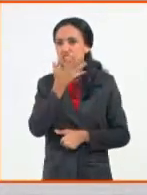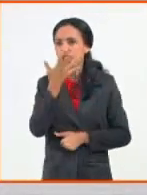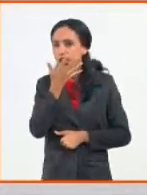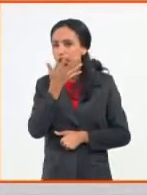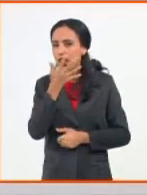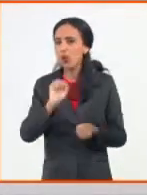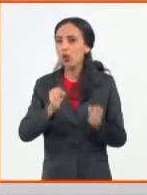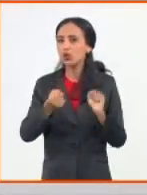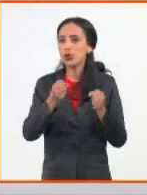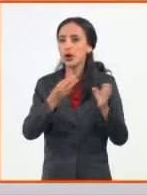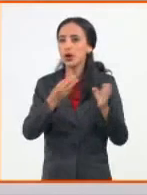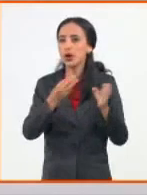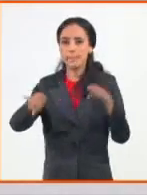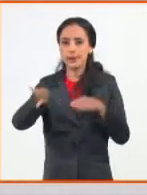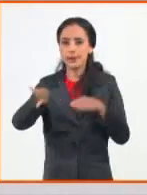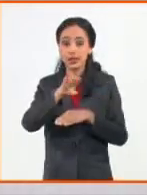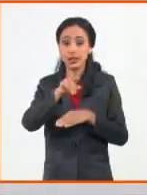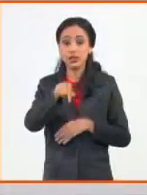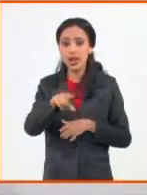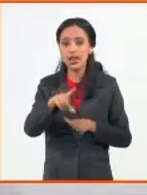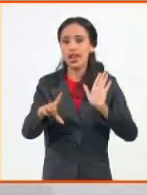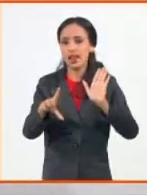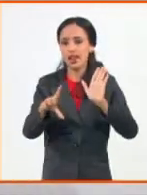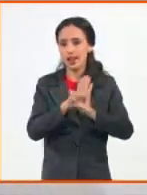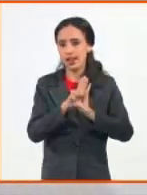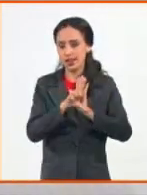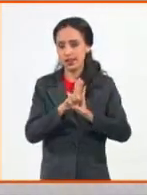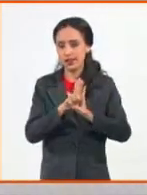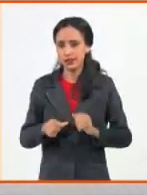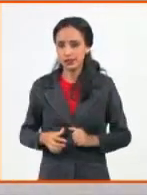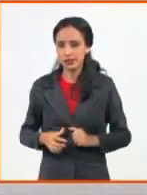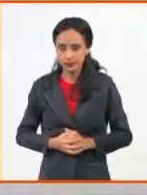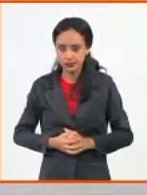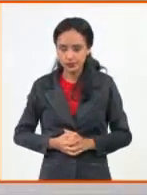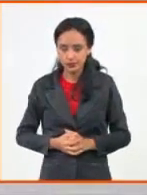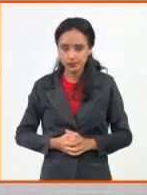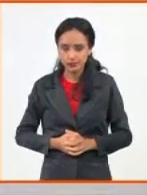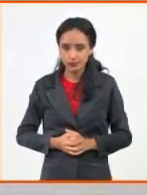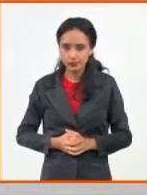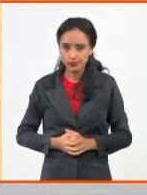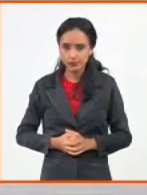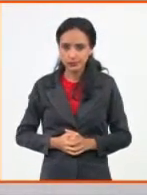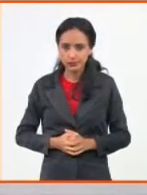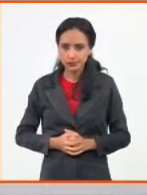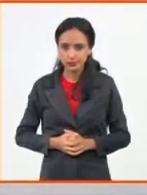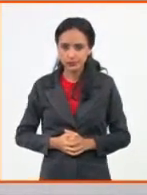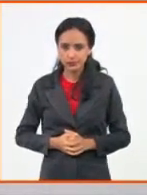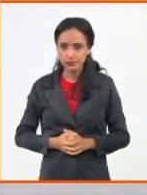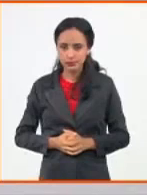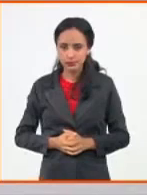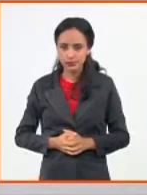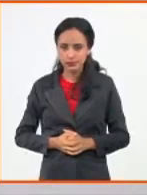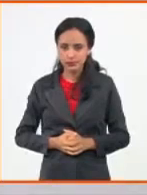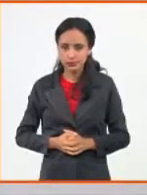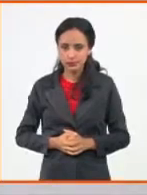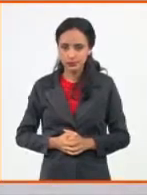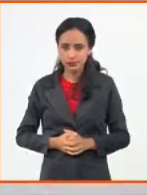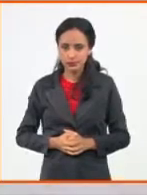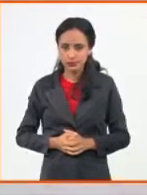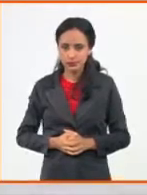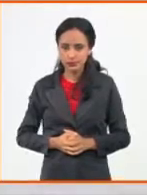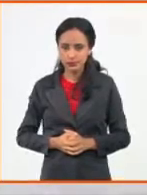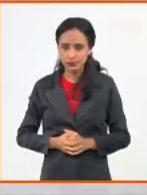comunicaciones y los fije el decreto-ley está en ley la ley se hace para que prevalezca ella y no la